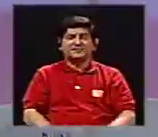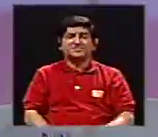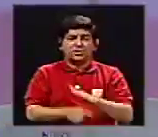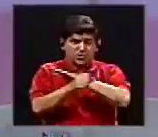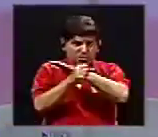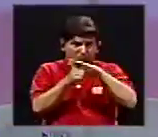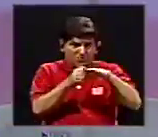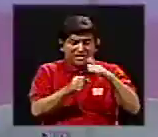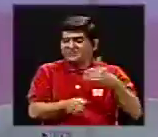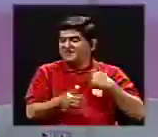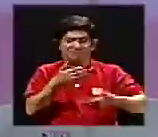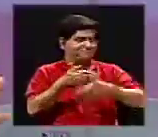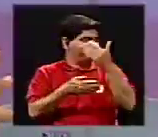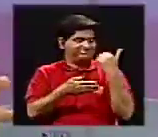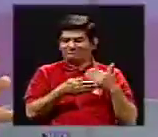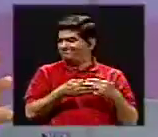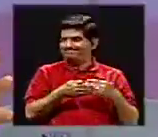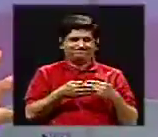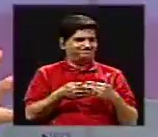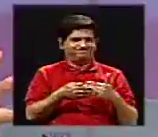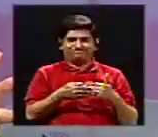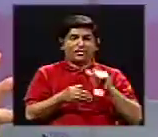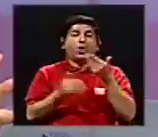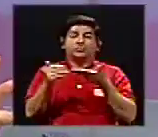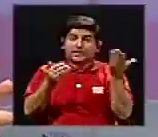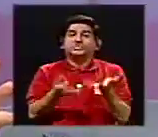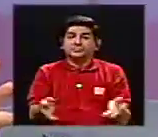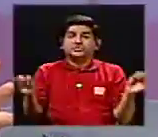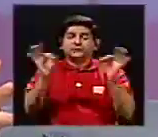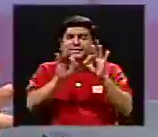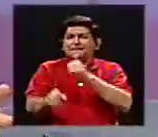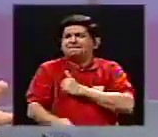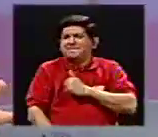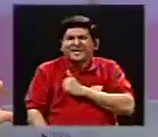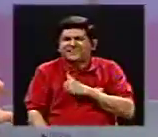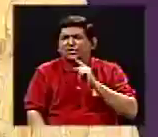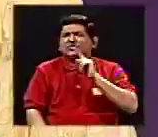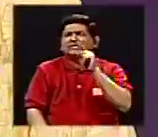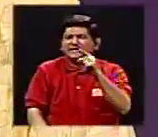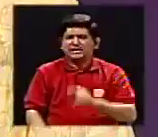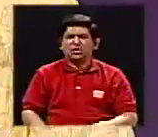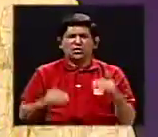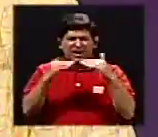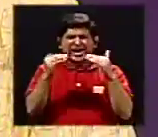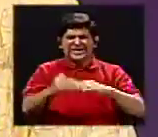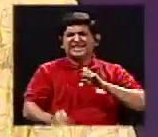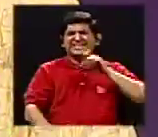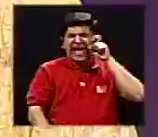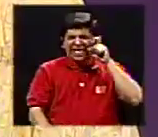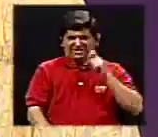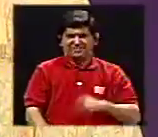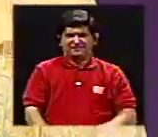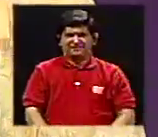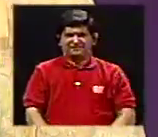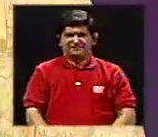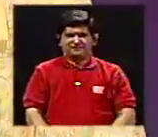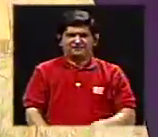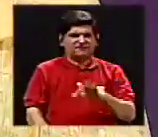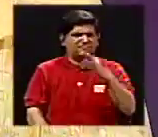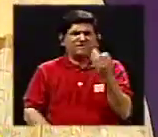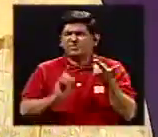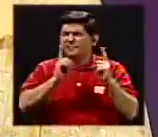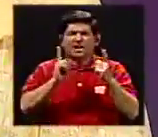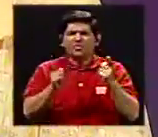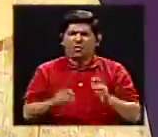integral no la teníamos antes. Y otra cosa importante. Perdón, y mencionaste equidad de género. ¿En qué aspecto,